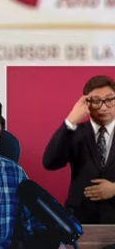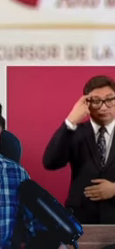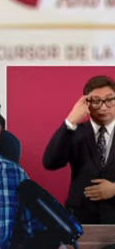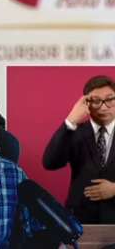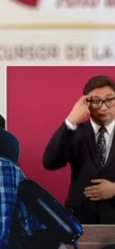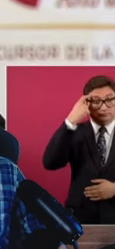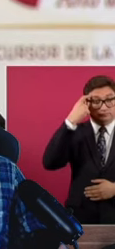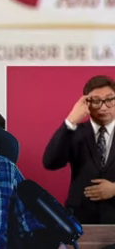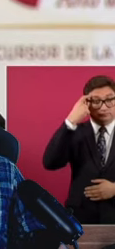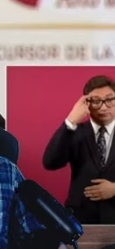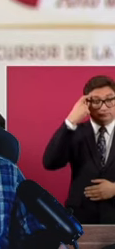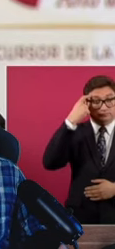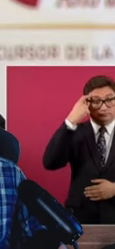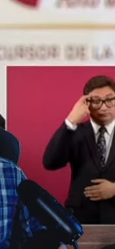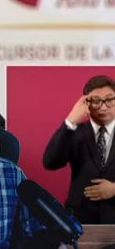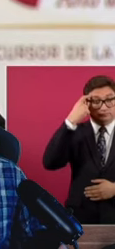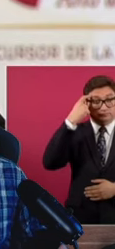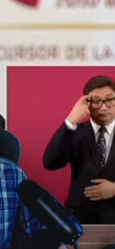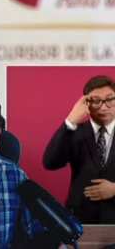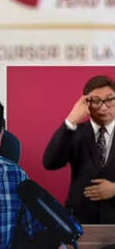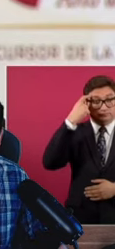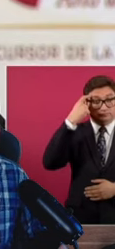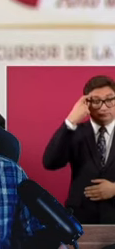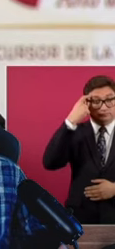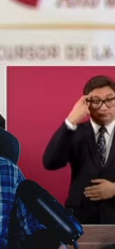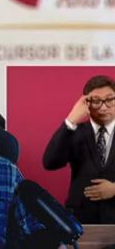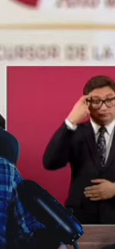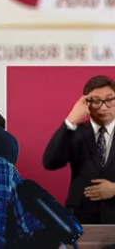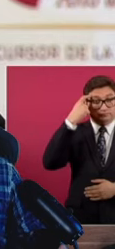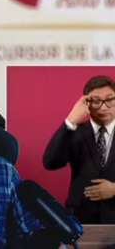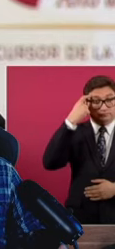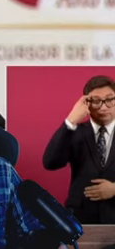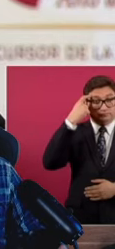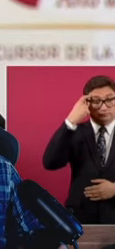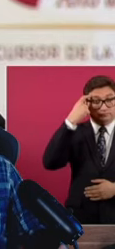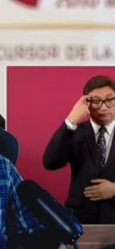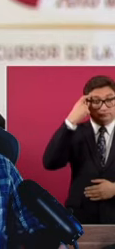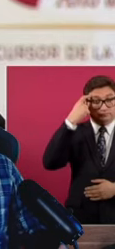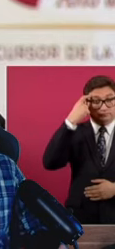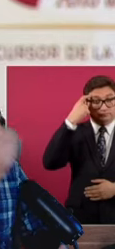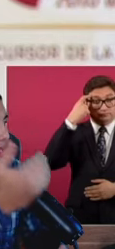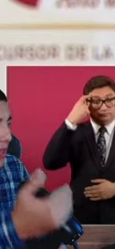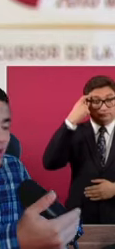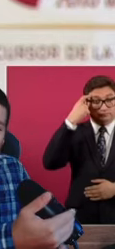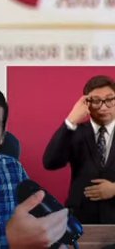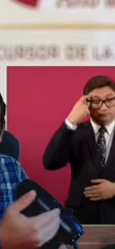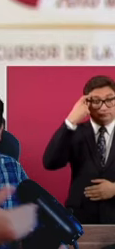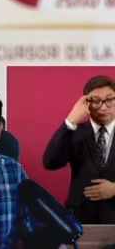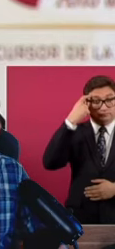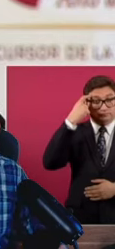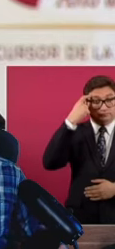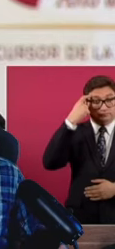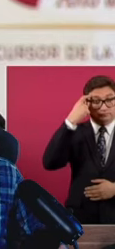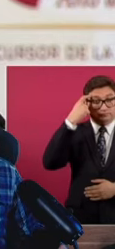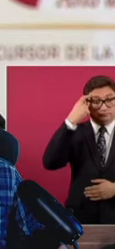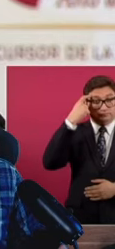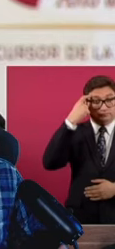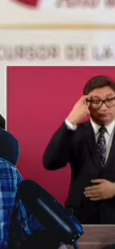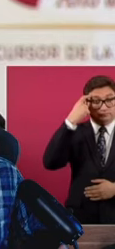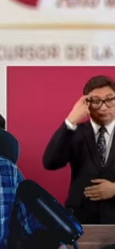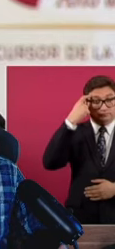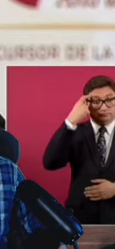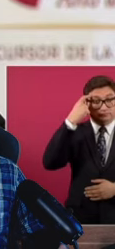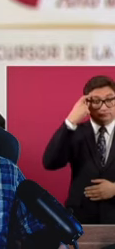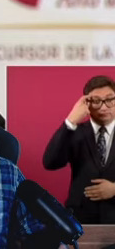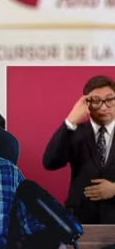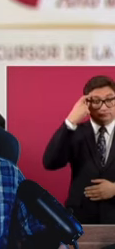y todos tengamos las mismas oportunidades de desarrollo, tener una vida digna, tener la oportunidad de estudiar, de tener